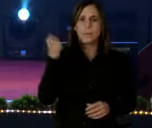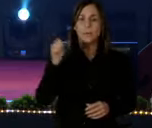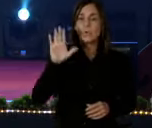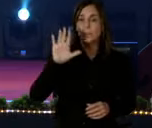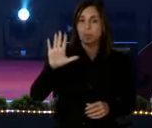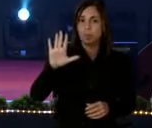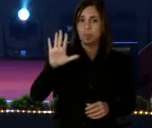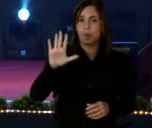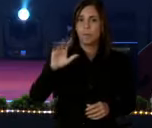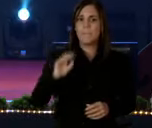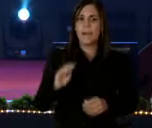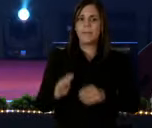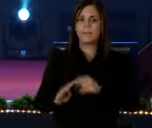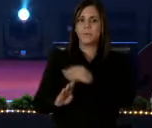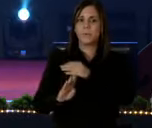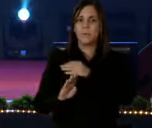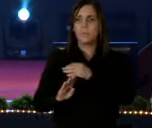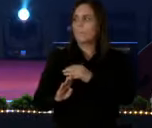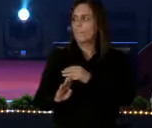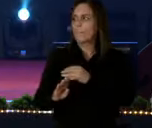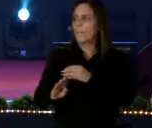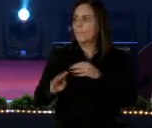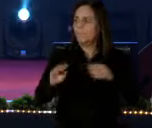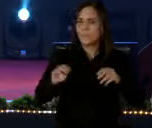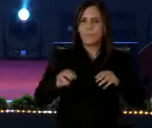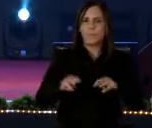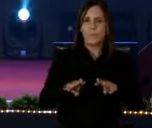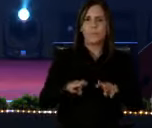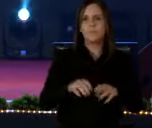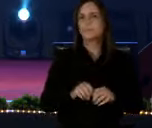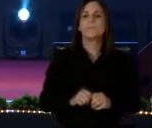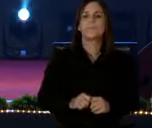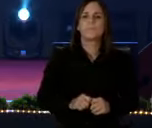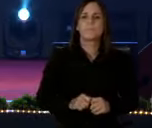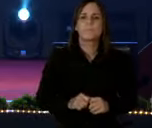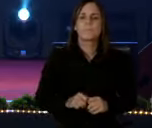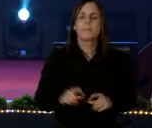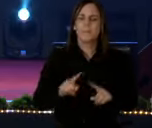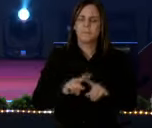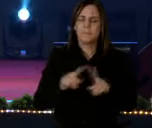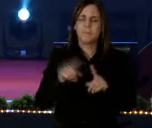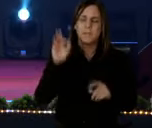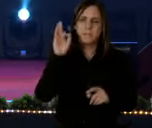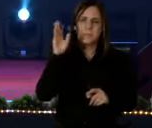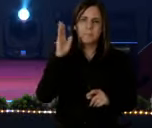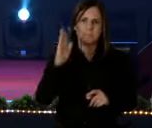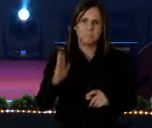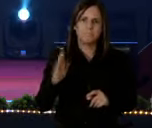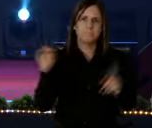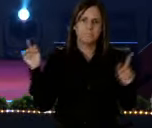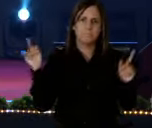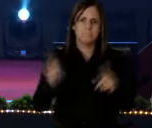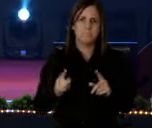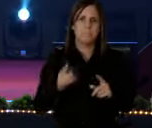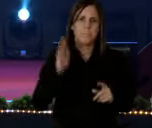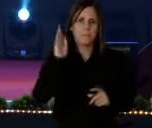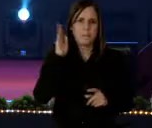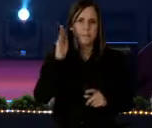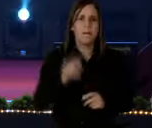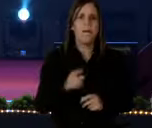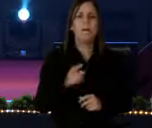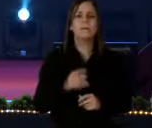apóstol Yolanda Quiñones y también Laura Cárdenas, amén, así que va a ser un tiempo hermoso.